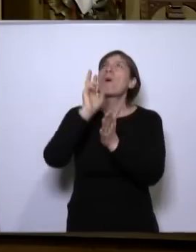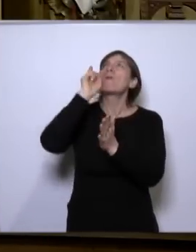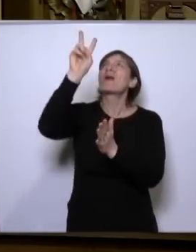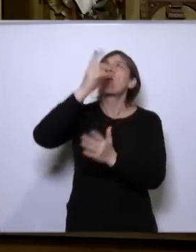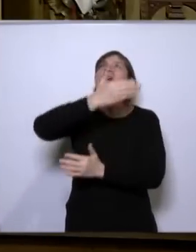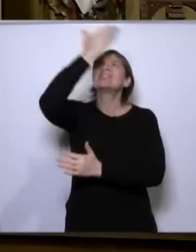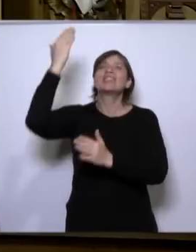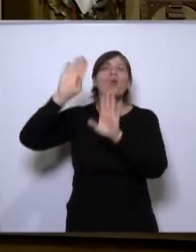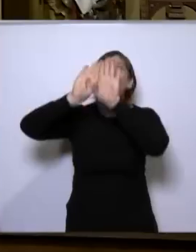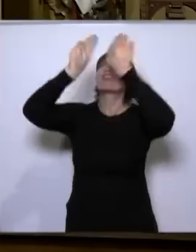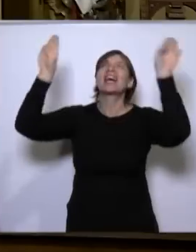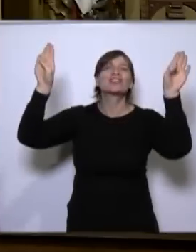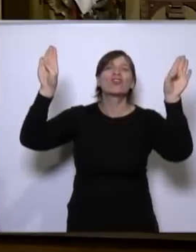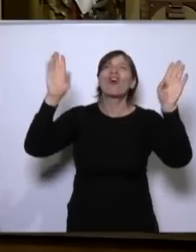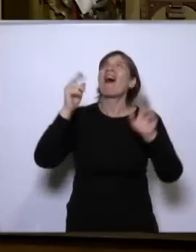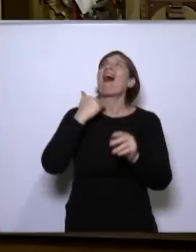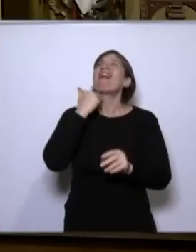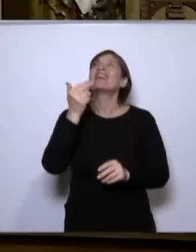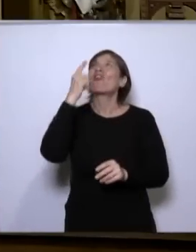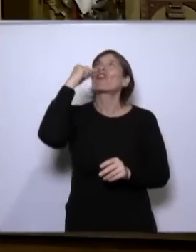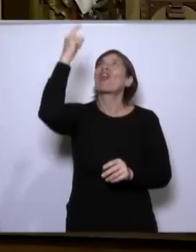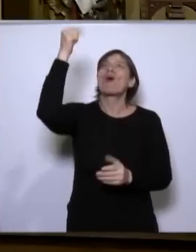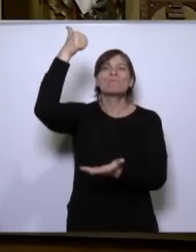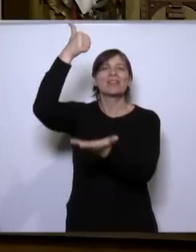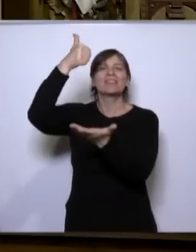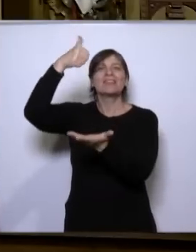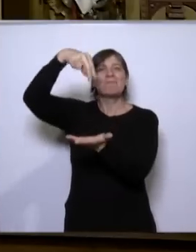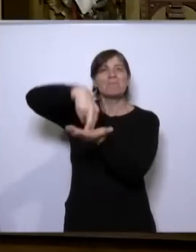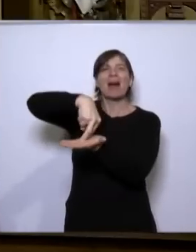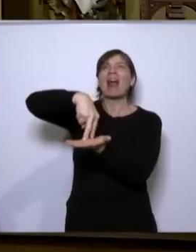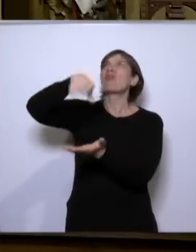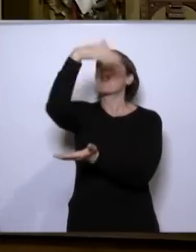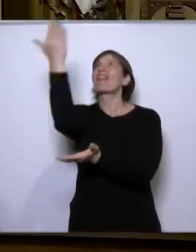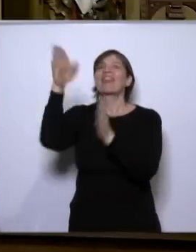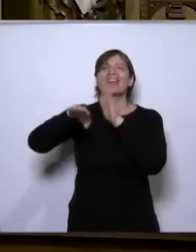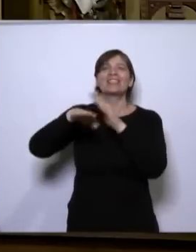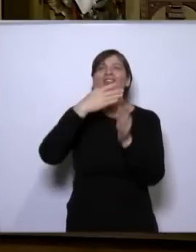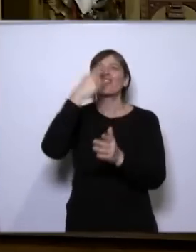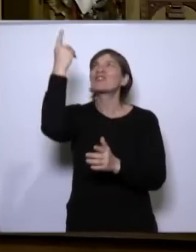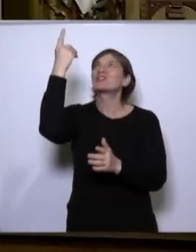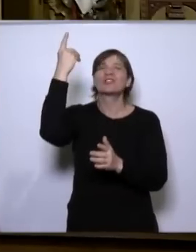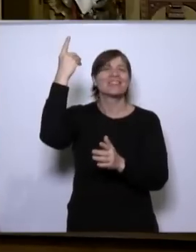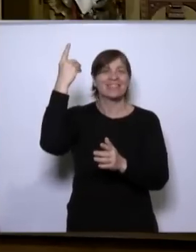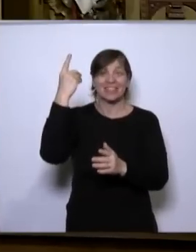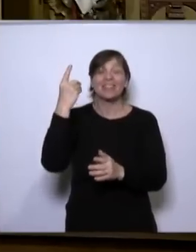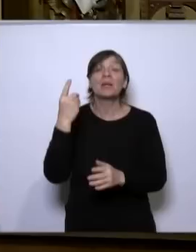veo el cielo abierto y al Hijo del Hombre de pie a la derecha de Dios. Es el